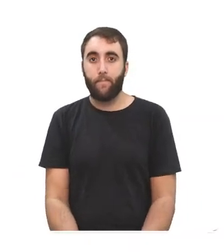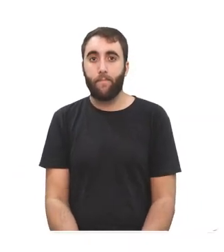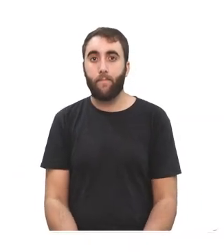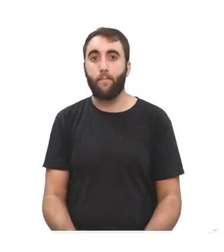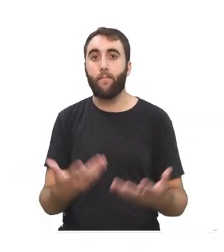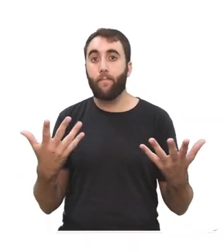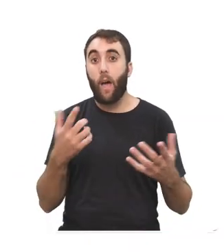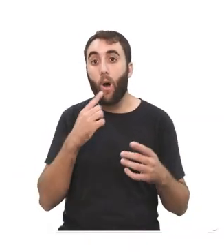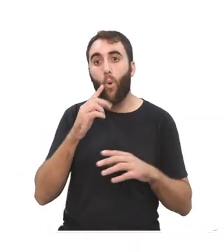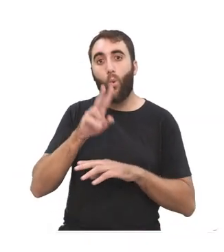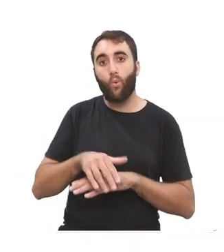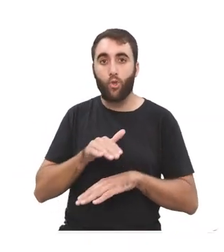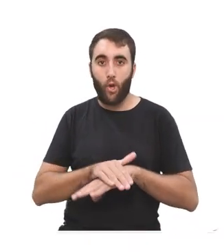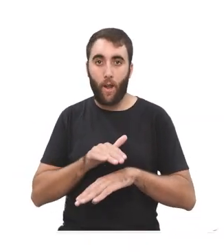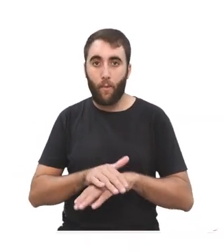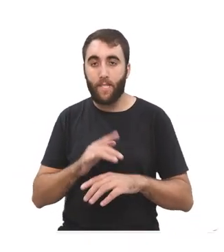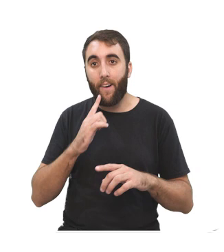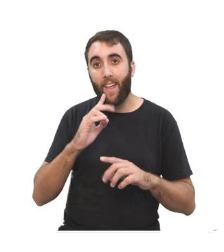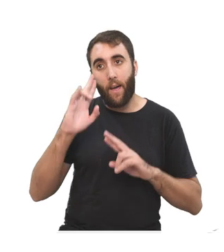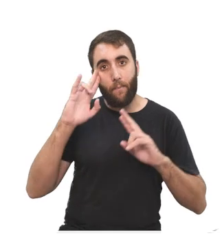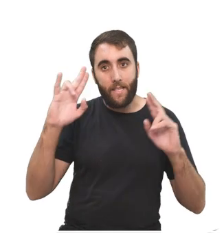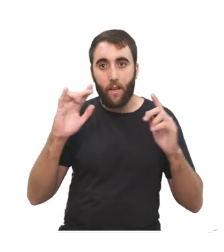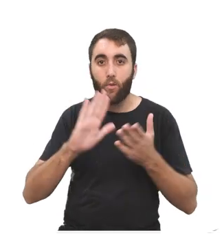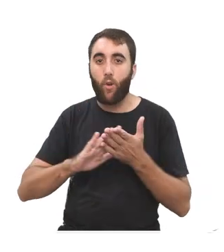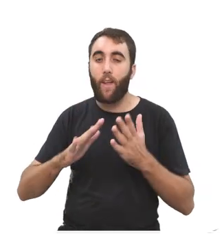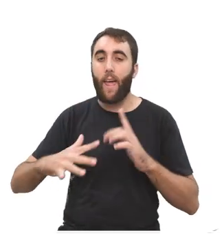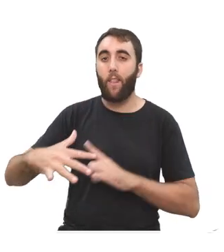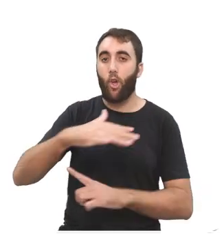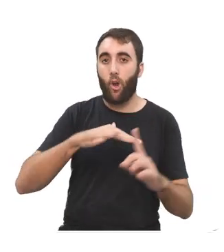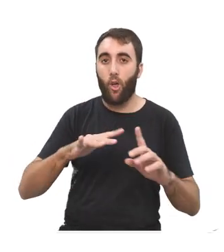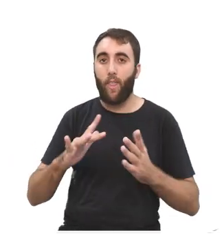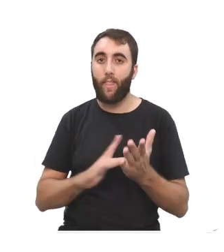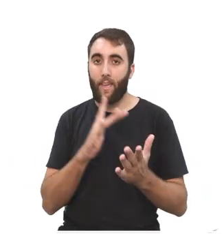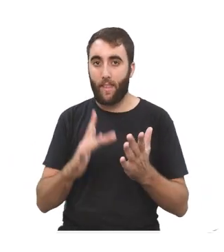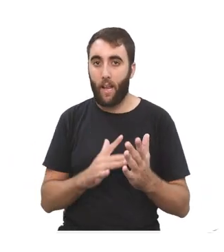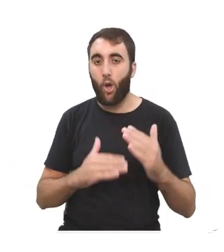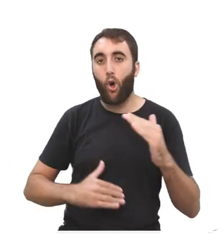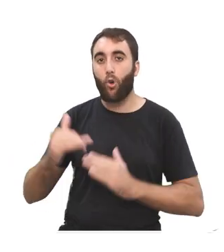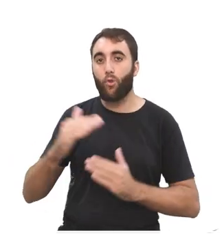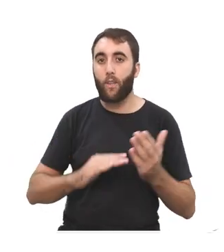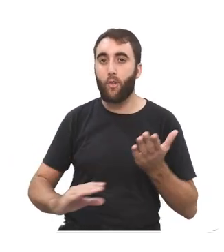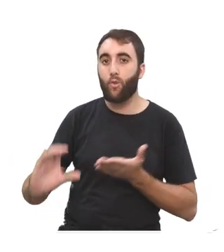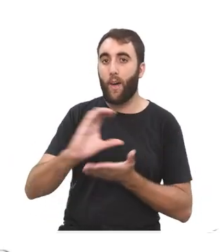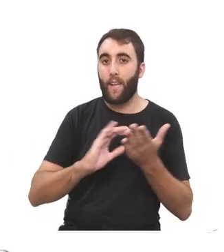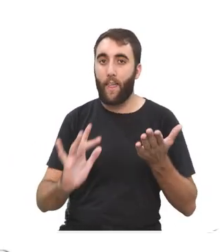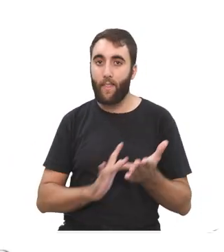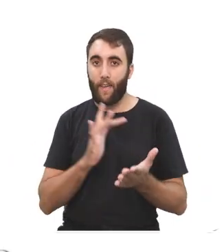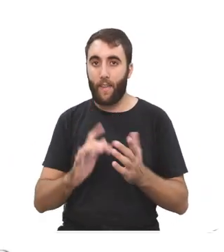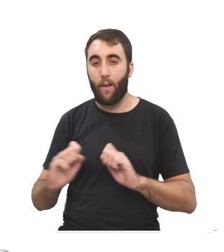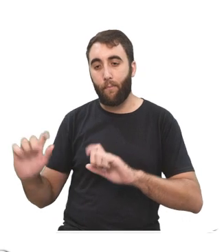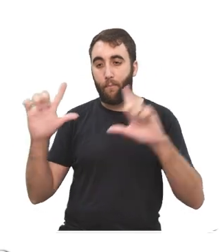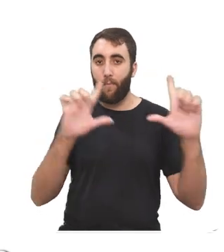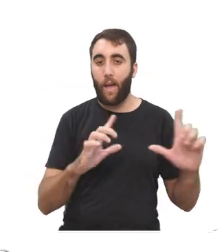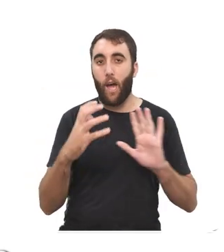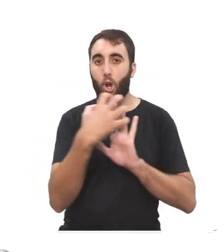hagamos un uso responsable crítico y creativo del entorno digital construyendo ciudadanía digital placa de